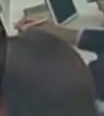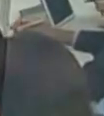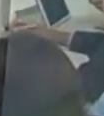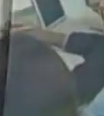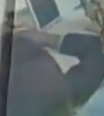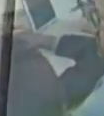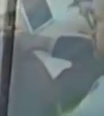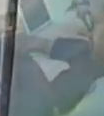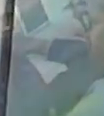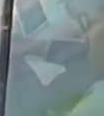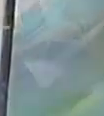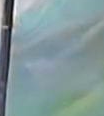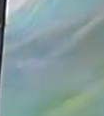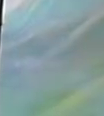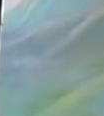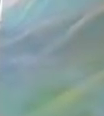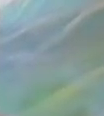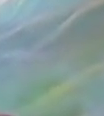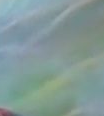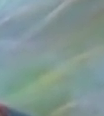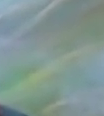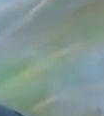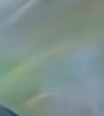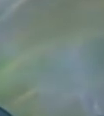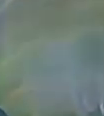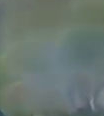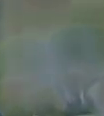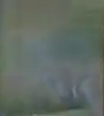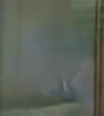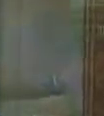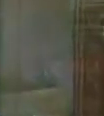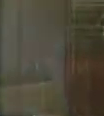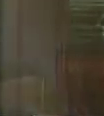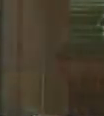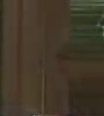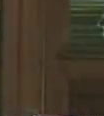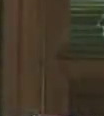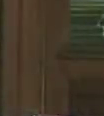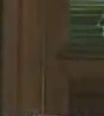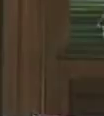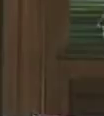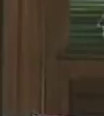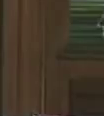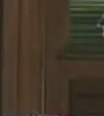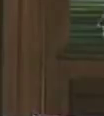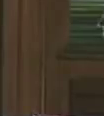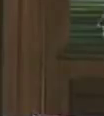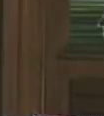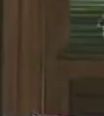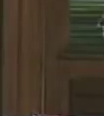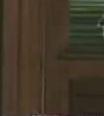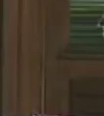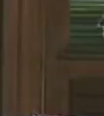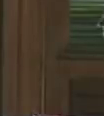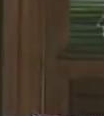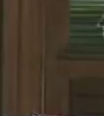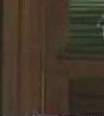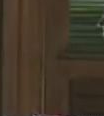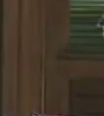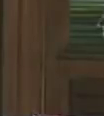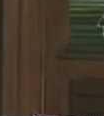como se gobierna democráticamente con estabilidad y se atienden los problemas de la gente pegando